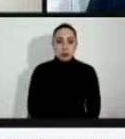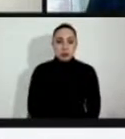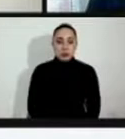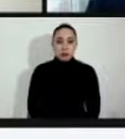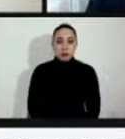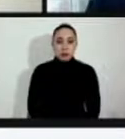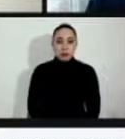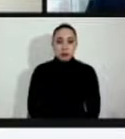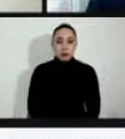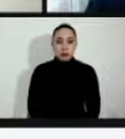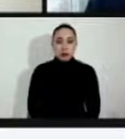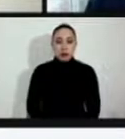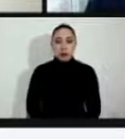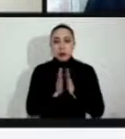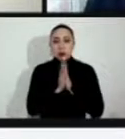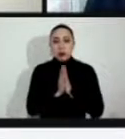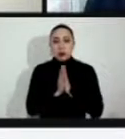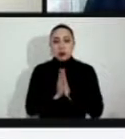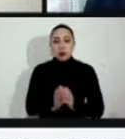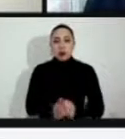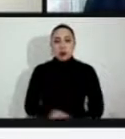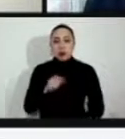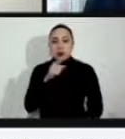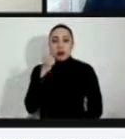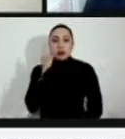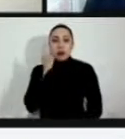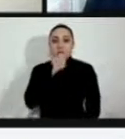Proceda la secretaría. Gaviño, presidenta.